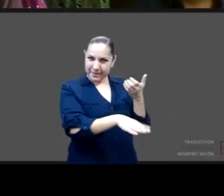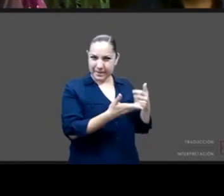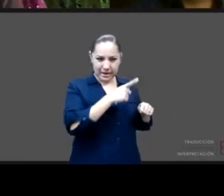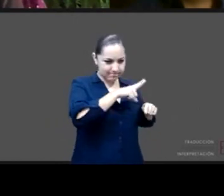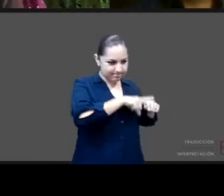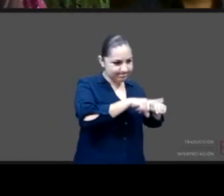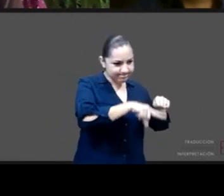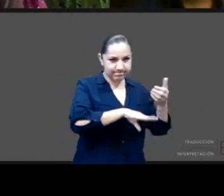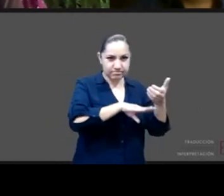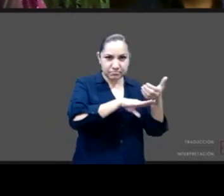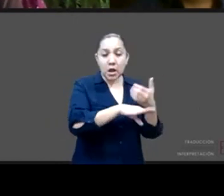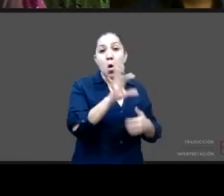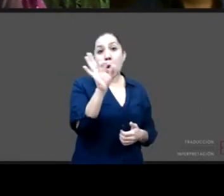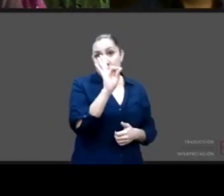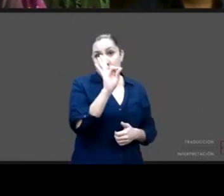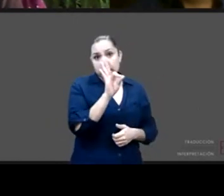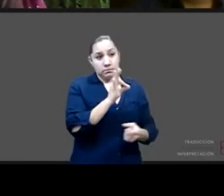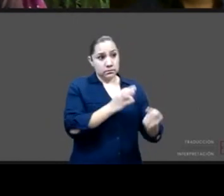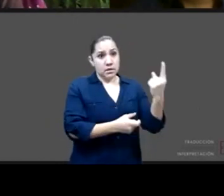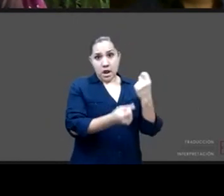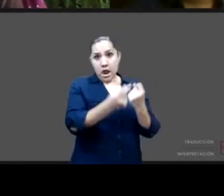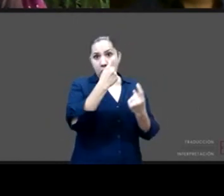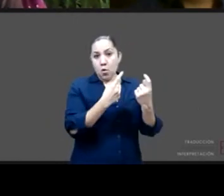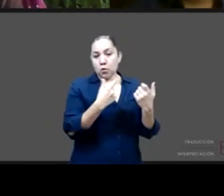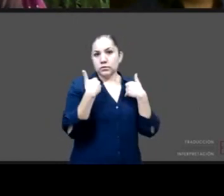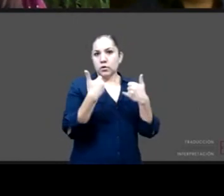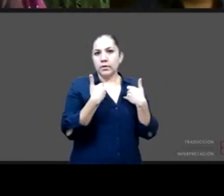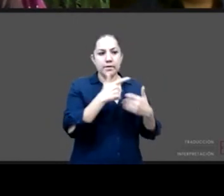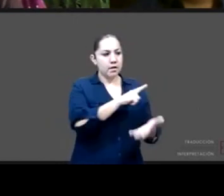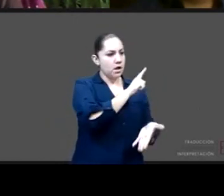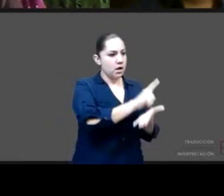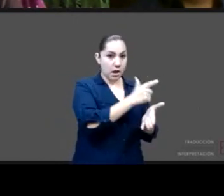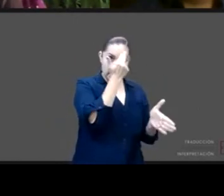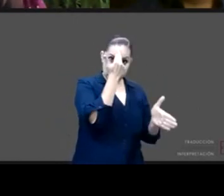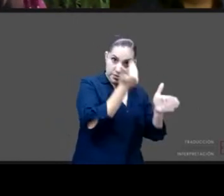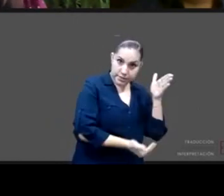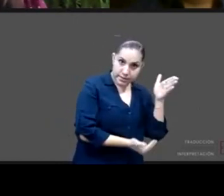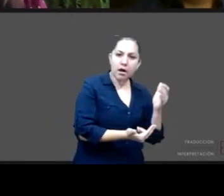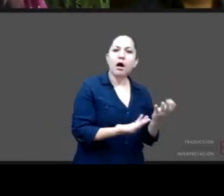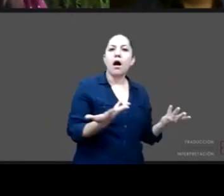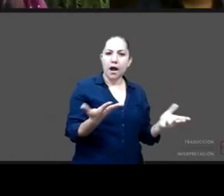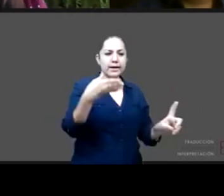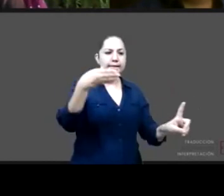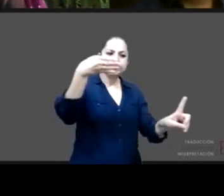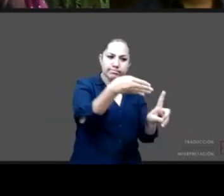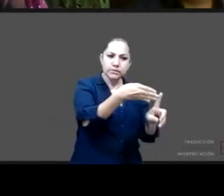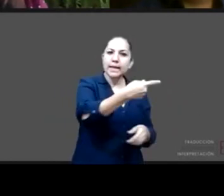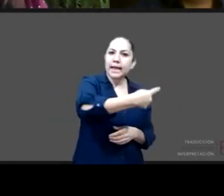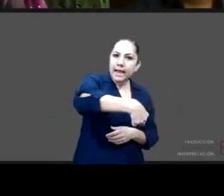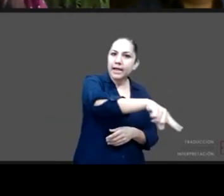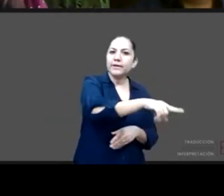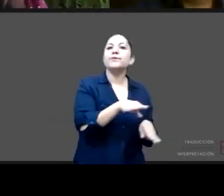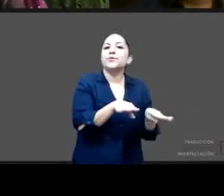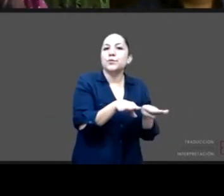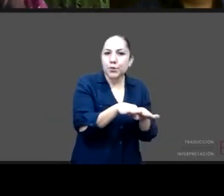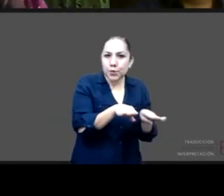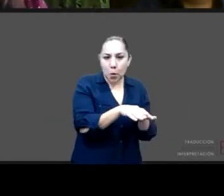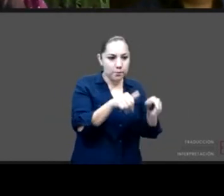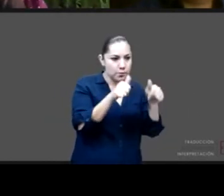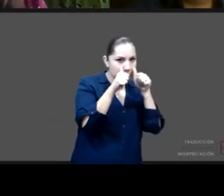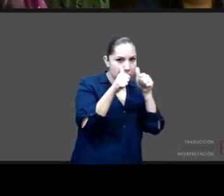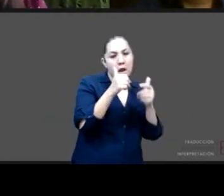que han tenido algún algún conflicto con la ley nosotros nuestro programa está considerado como un programa de reinserción social